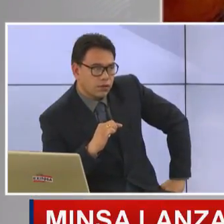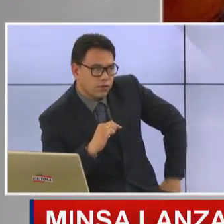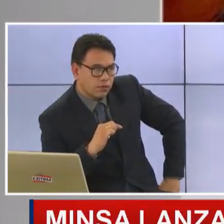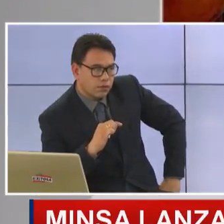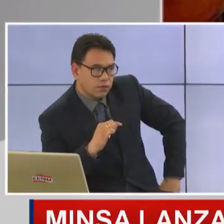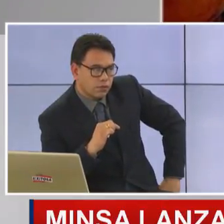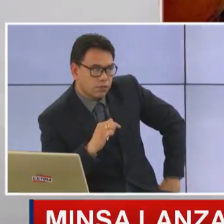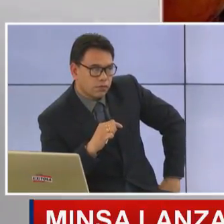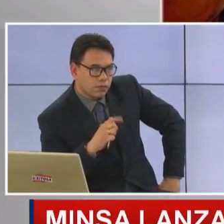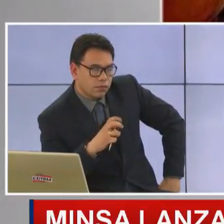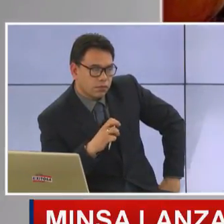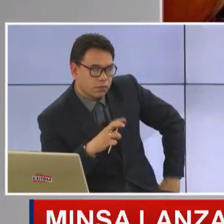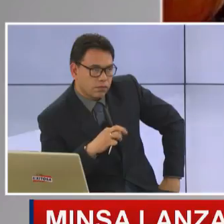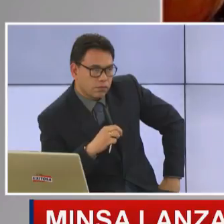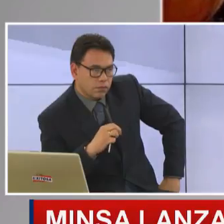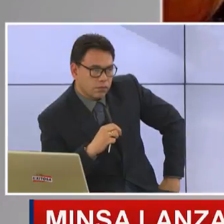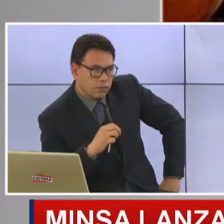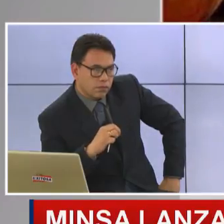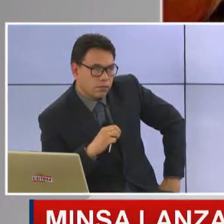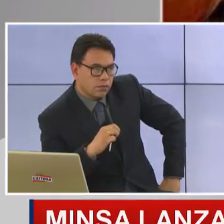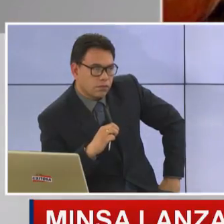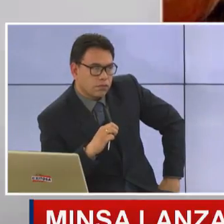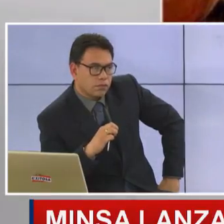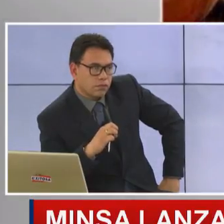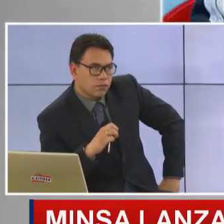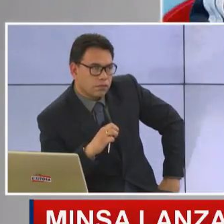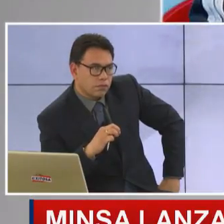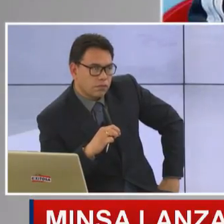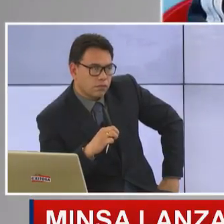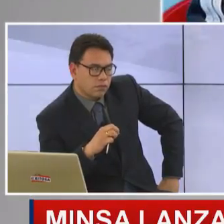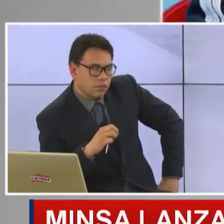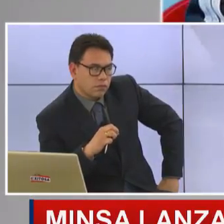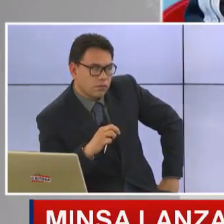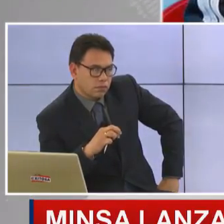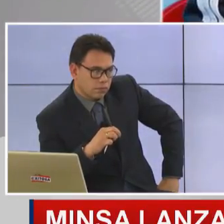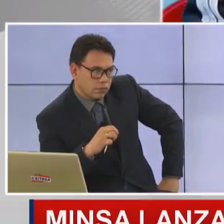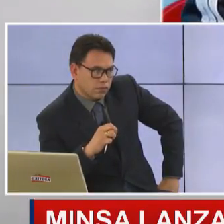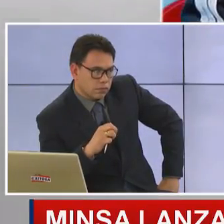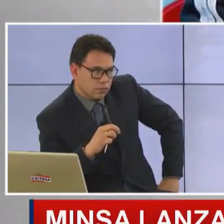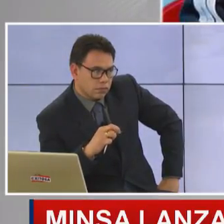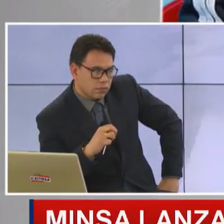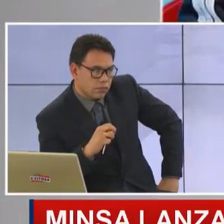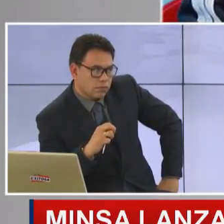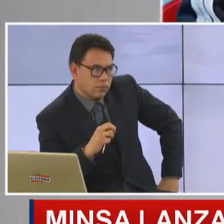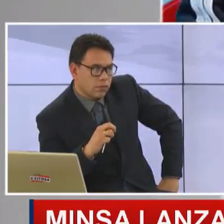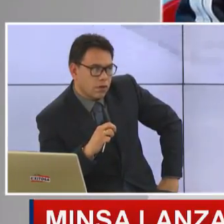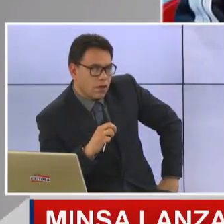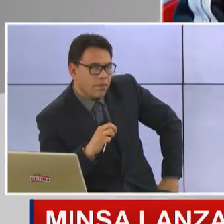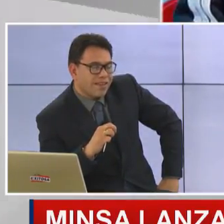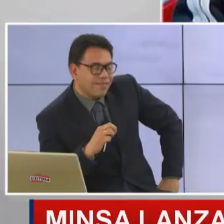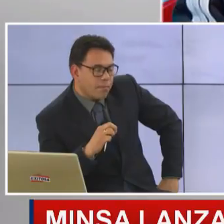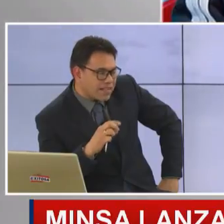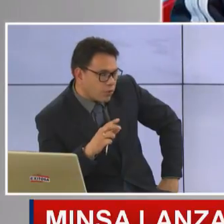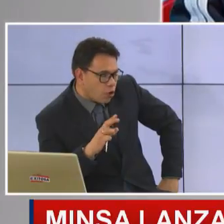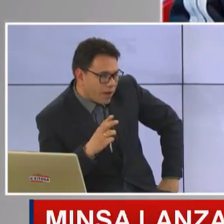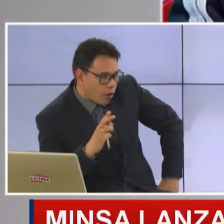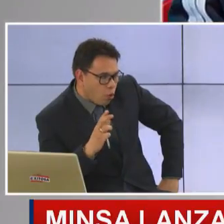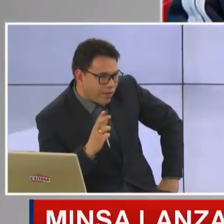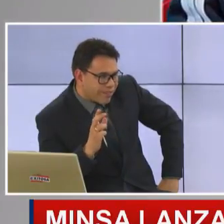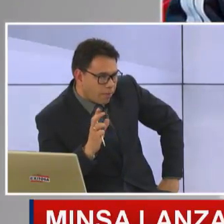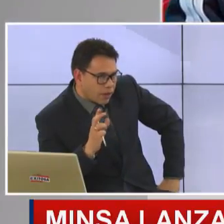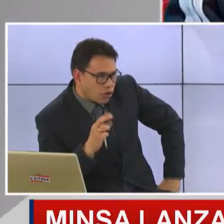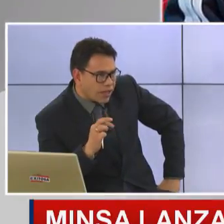ser atendidos. Y no importa el tipo de seguro que tengas. Con seguro, sin seguro, seas de otro tipo de seguros, van a ser atendidos. ¿Más o menos